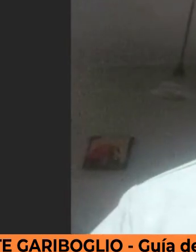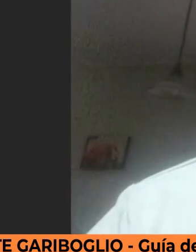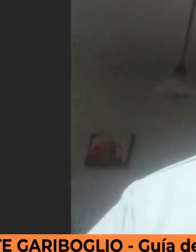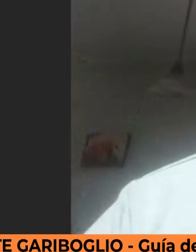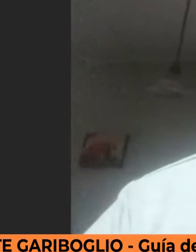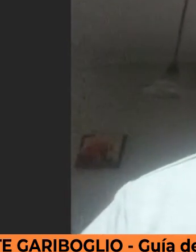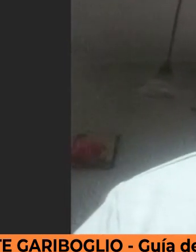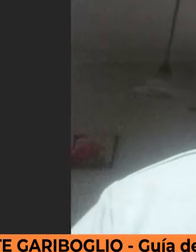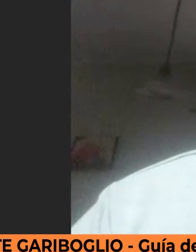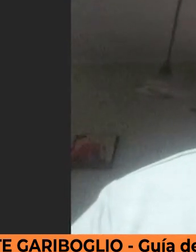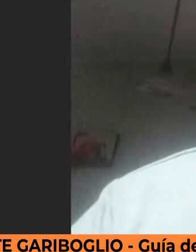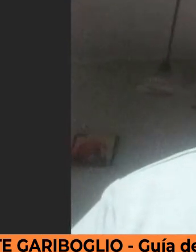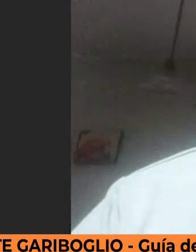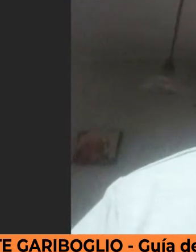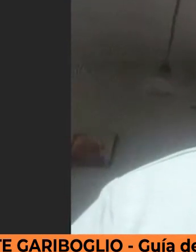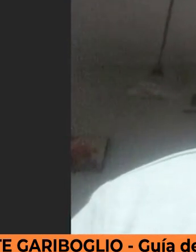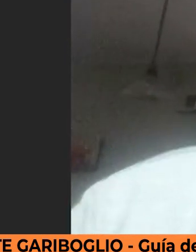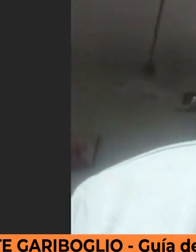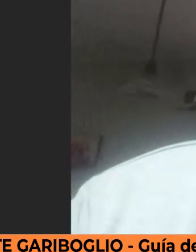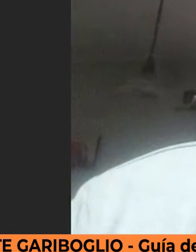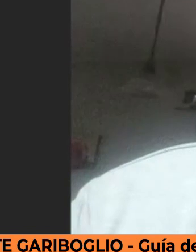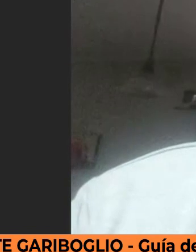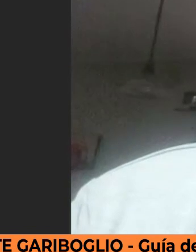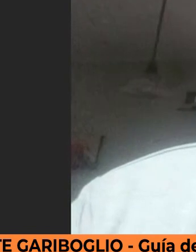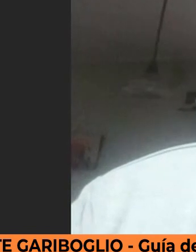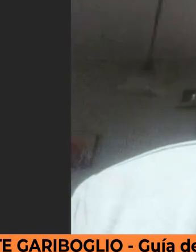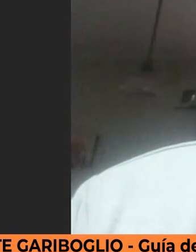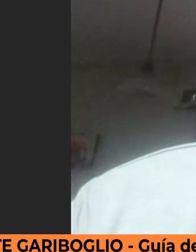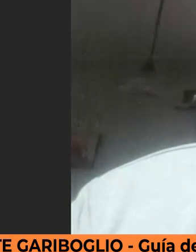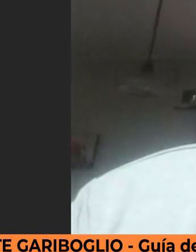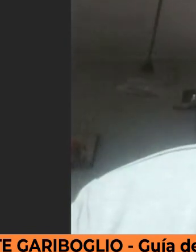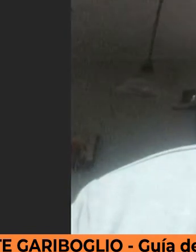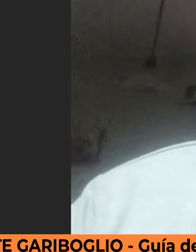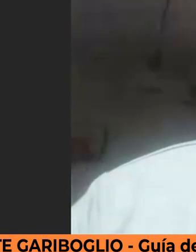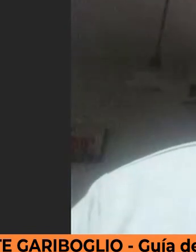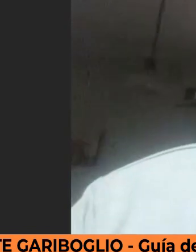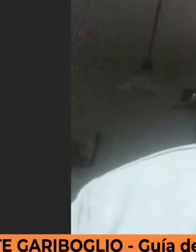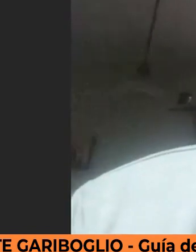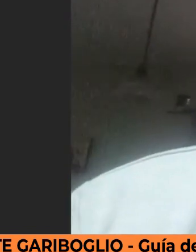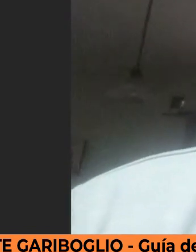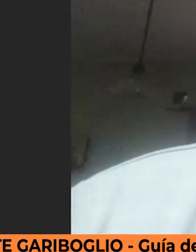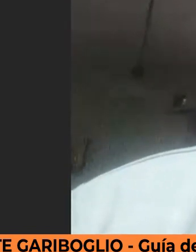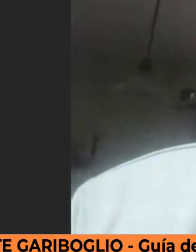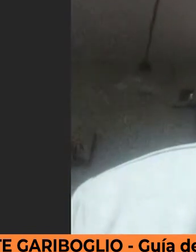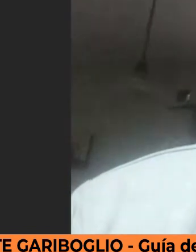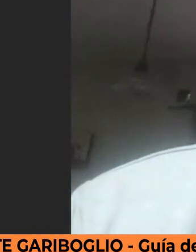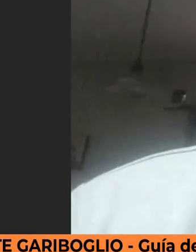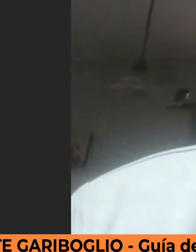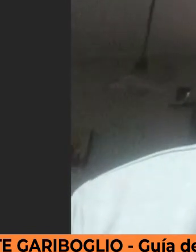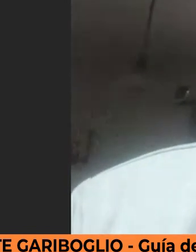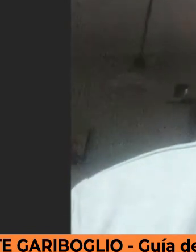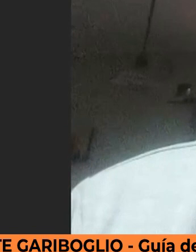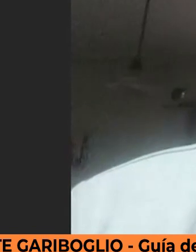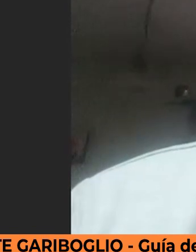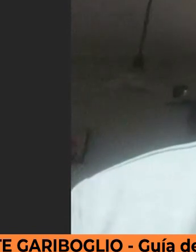y como responsable del plan de manejo y la asociación. Bueno, la verdad que nos deja muy, muy contentos porque hemos venido trabajando